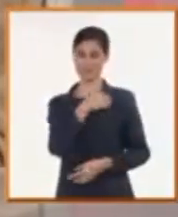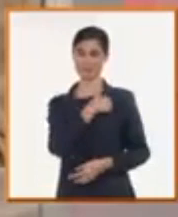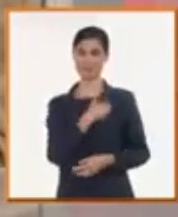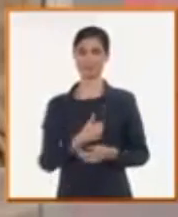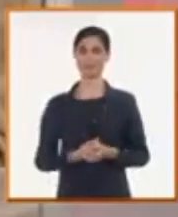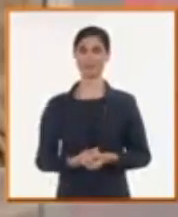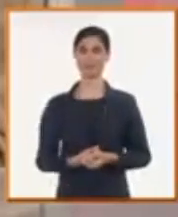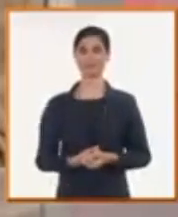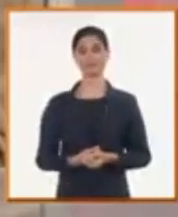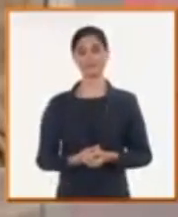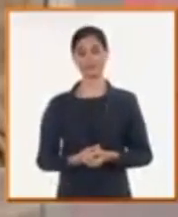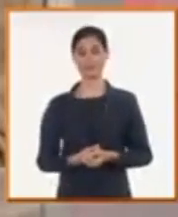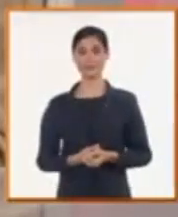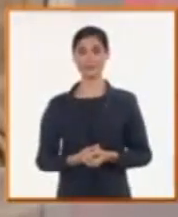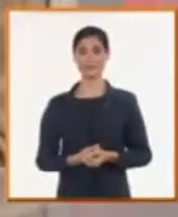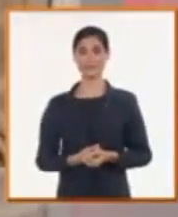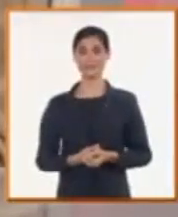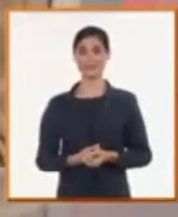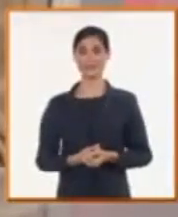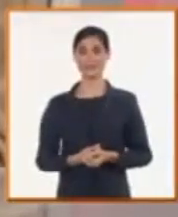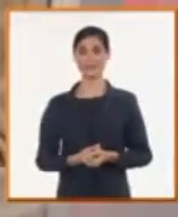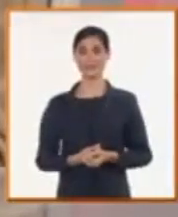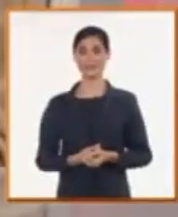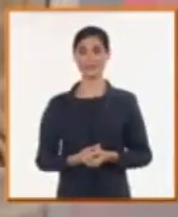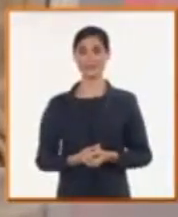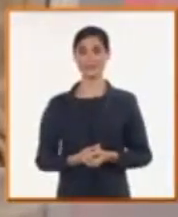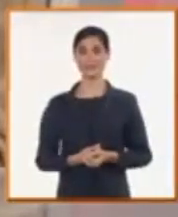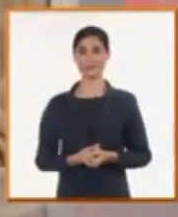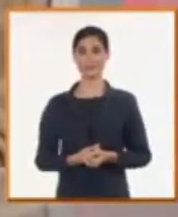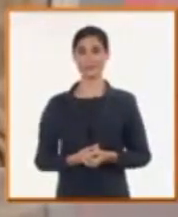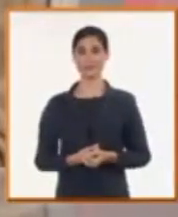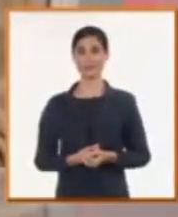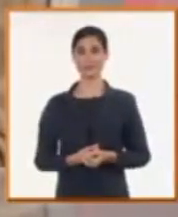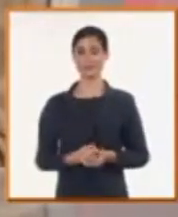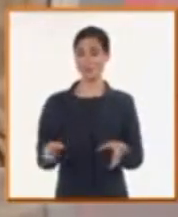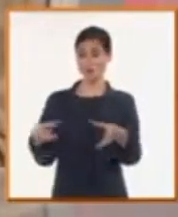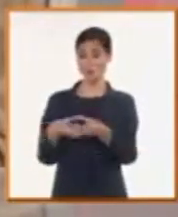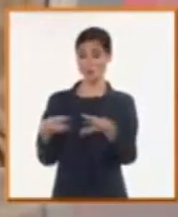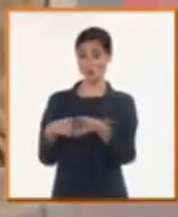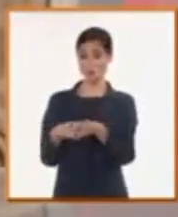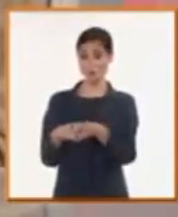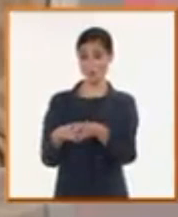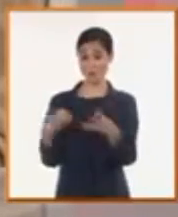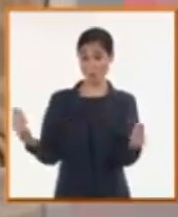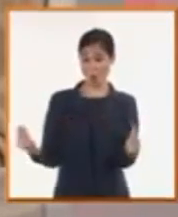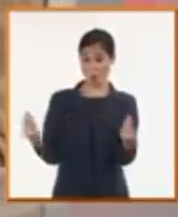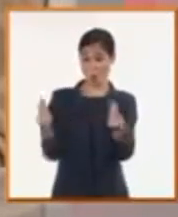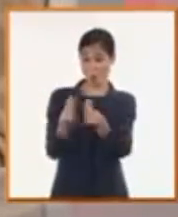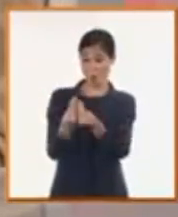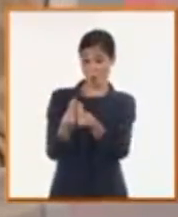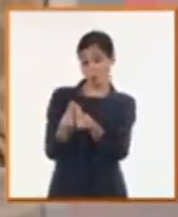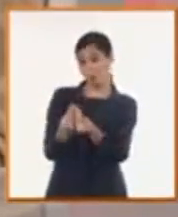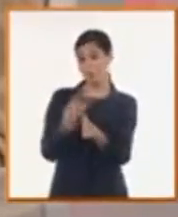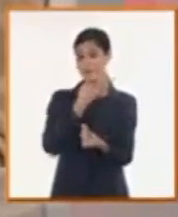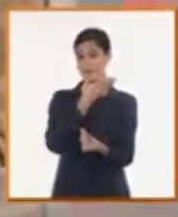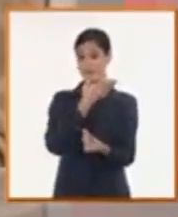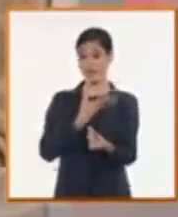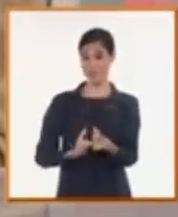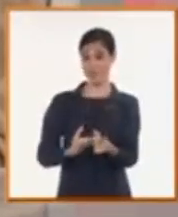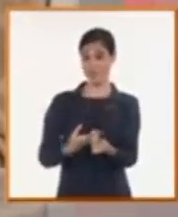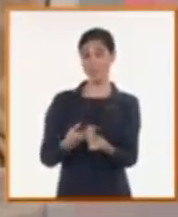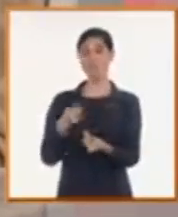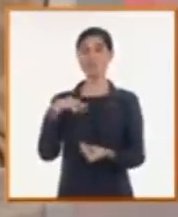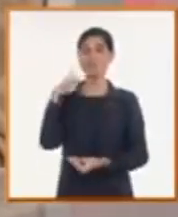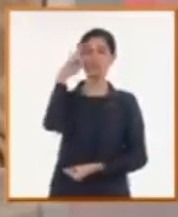el comandante en jefe, con su grupo de trabajo, me recuerdo aquel 15 de noviembre,